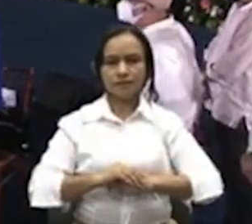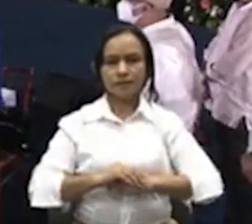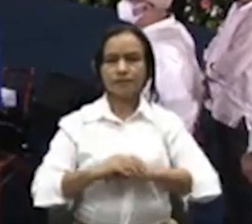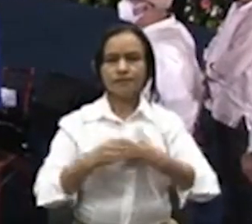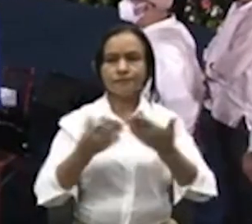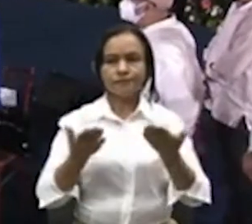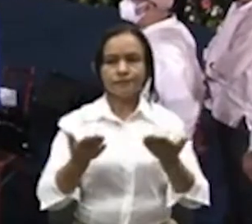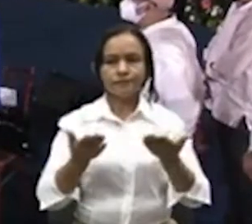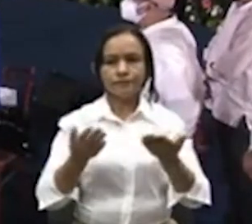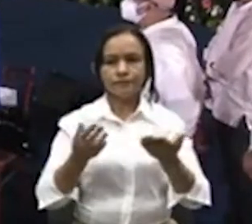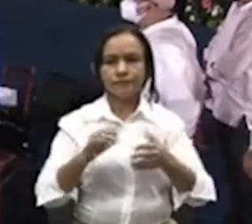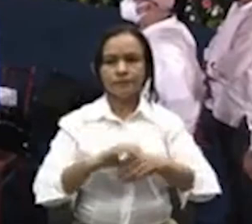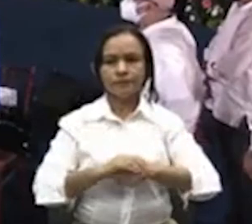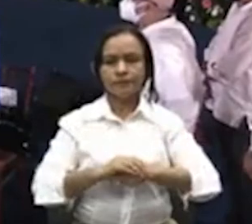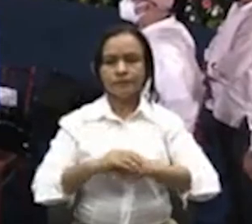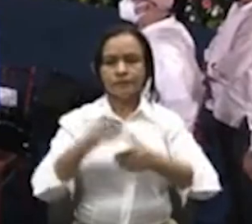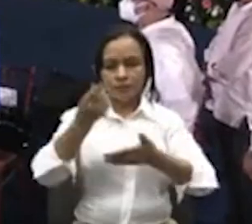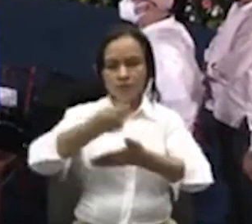y